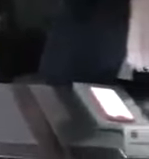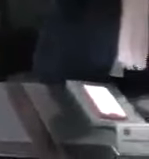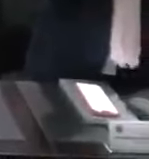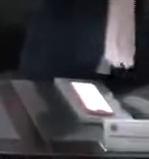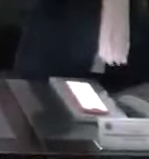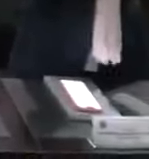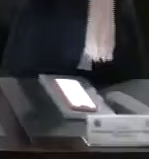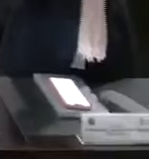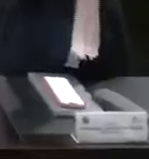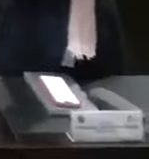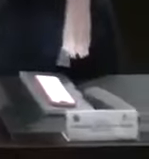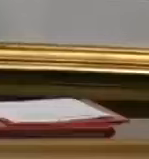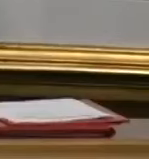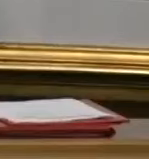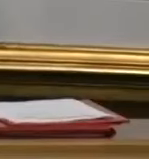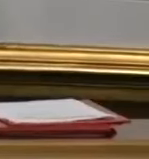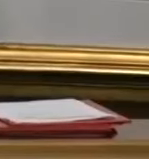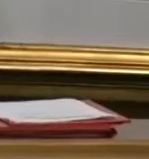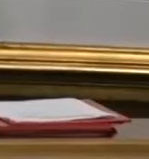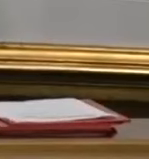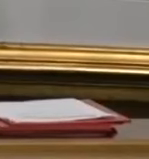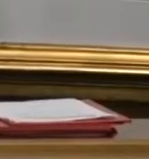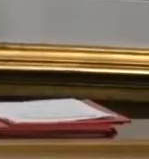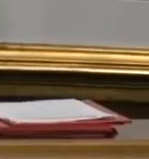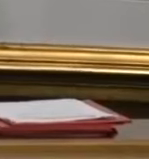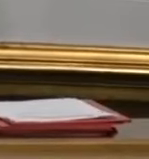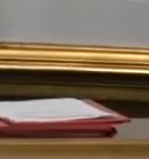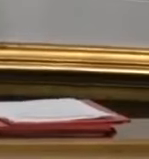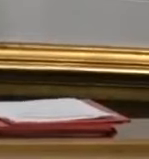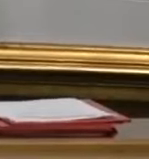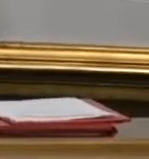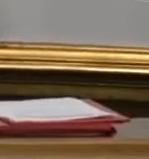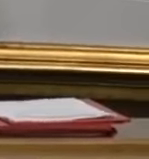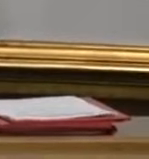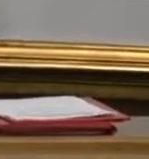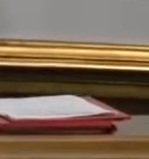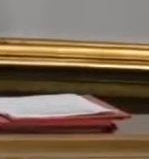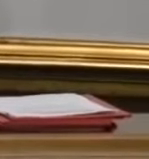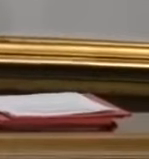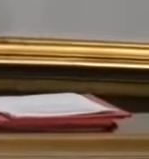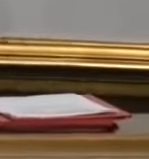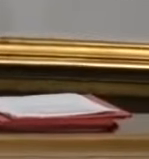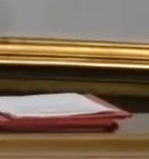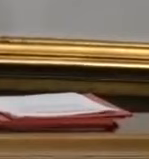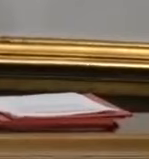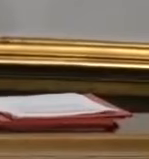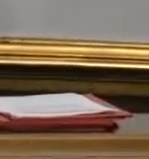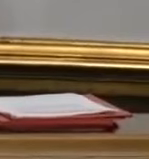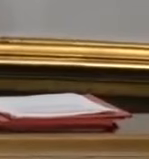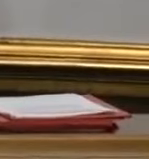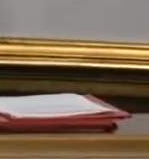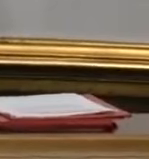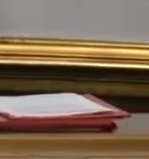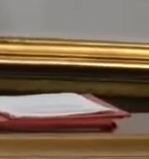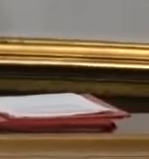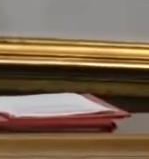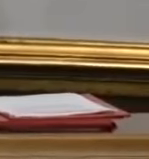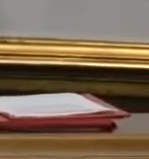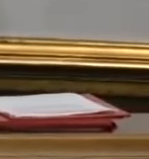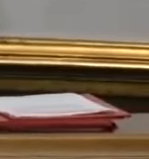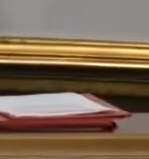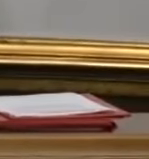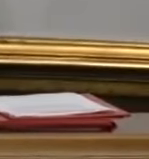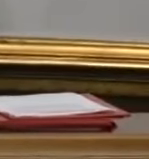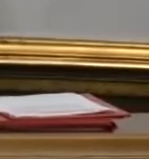Justicia para que se pronuncie acerca de la constitucionalidad de su carácter orgánico de acuerdo a lo consagrado